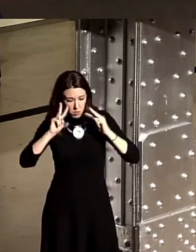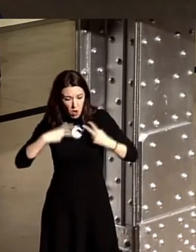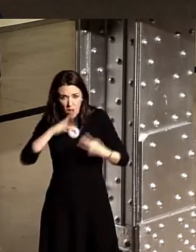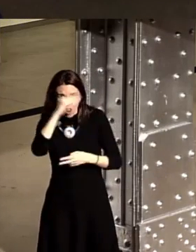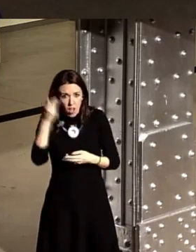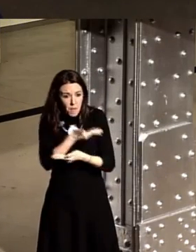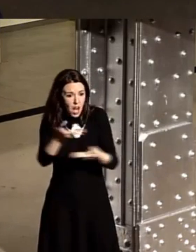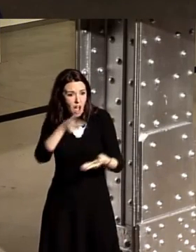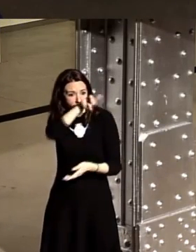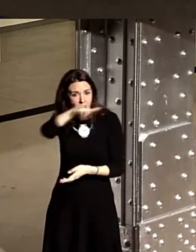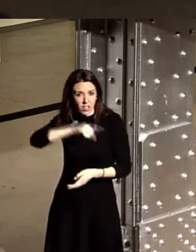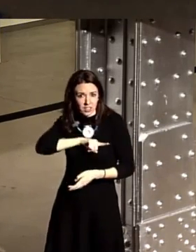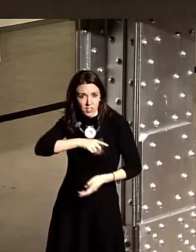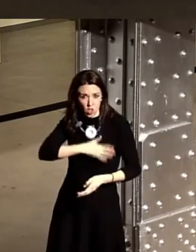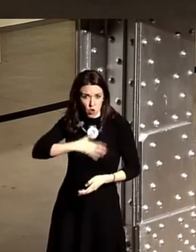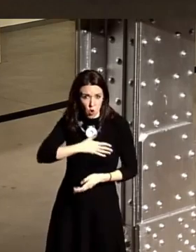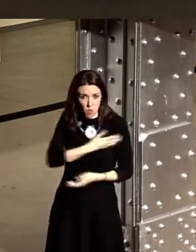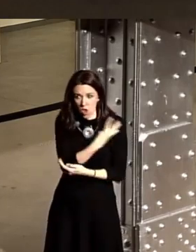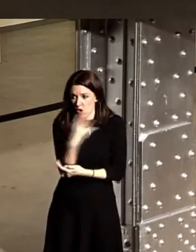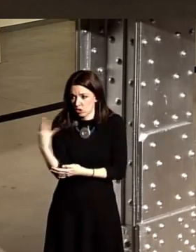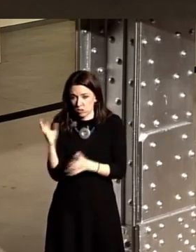los demás se sientan cómodos, los que me rodean.